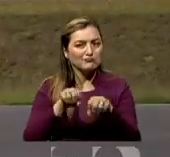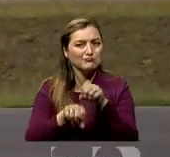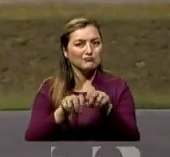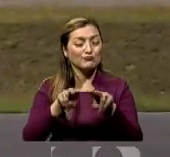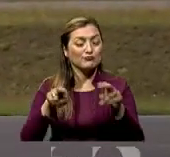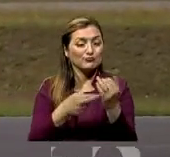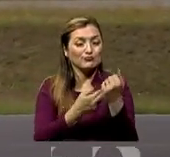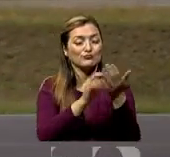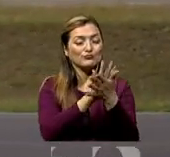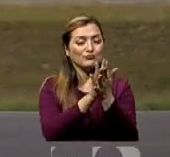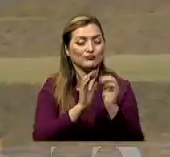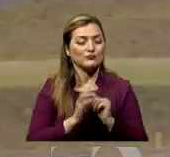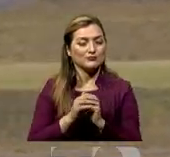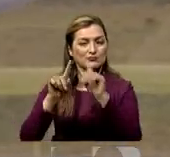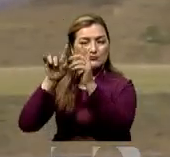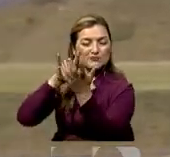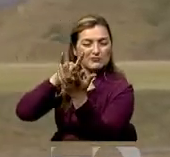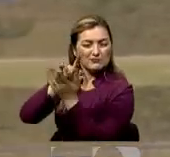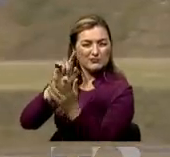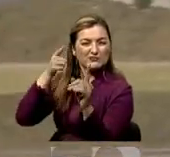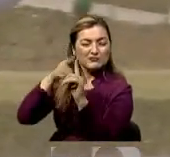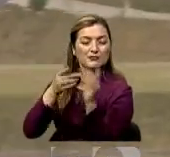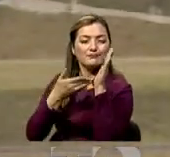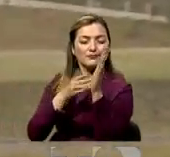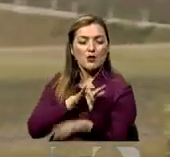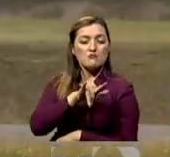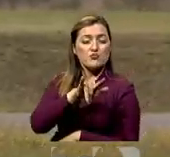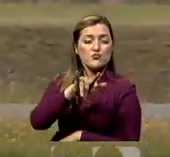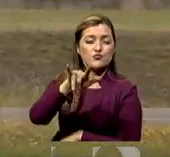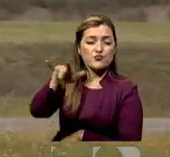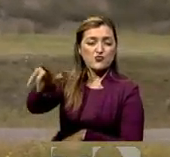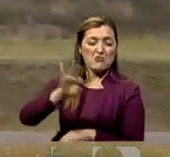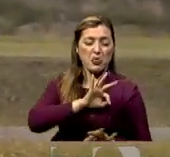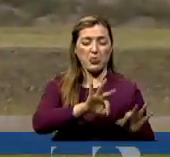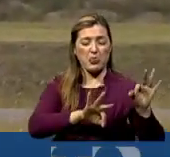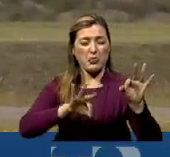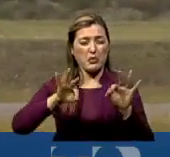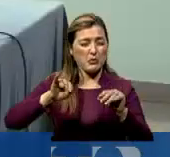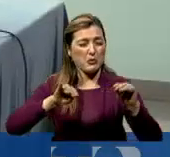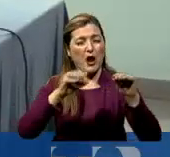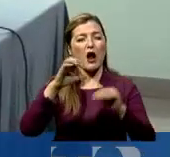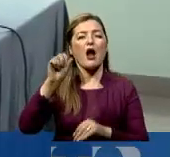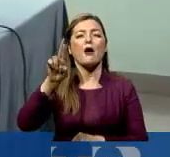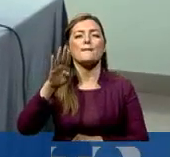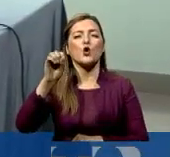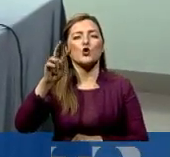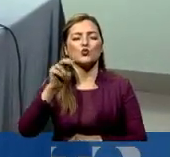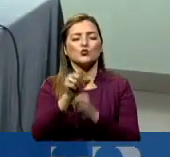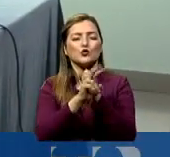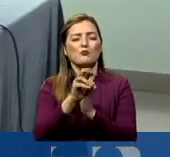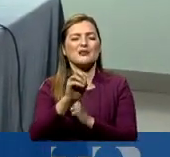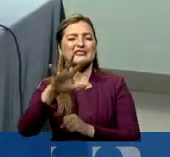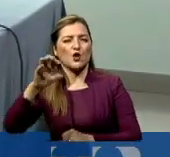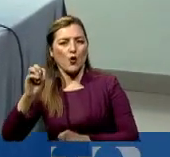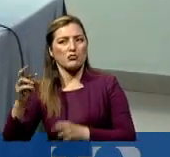Uno de los retos de la industria de la aviación es reducir las emisiones de carbono al mínimo hasta el año 2050. Es por ello que la empresa privada junto